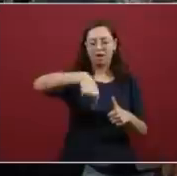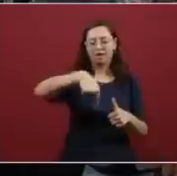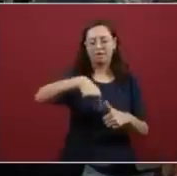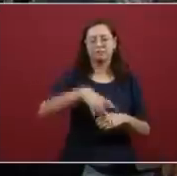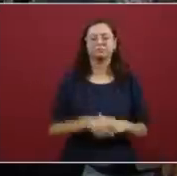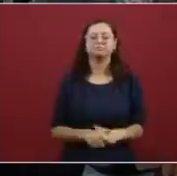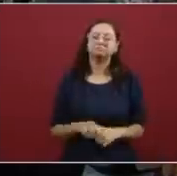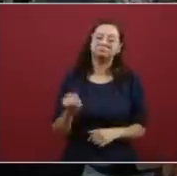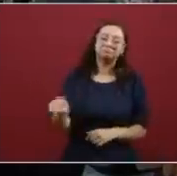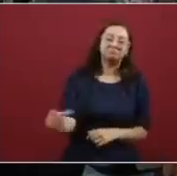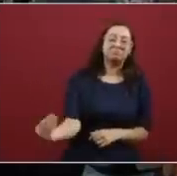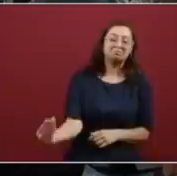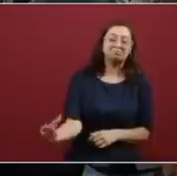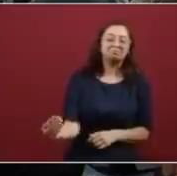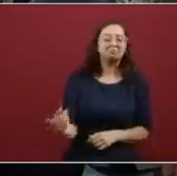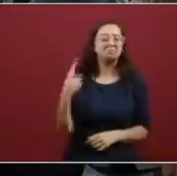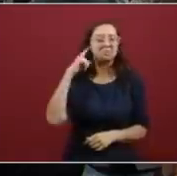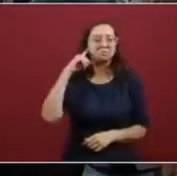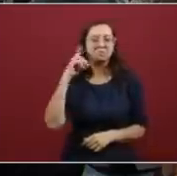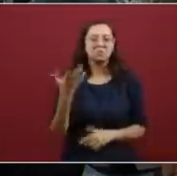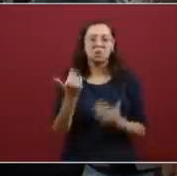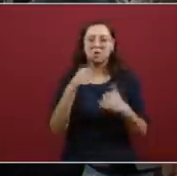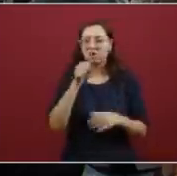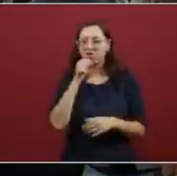Sí, sí existe